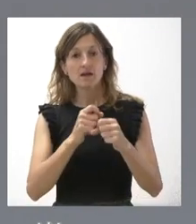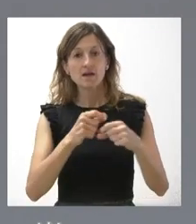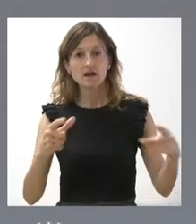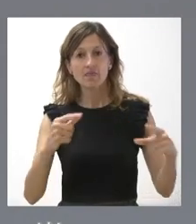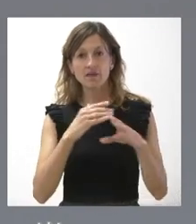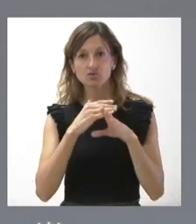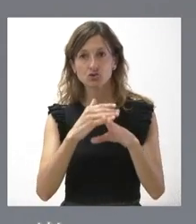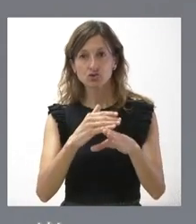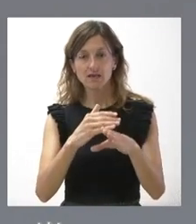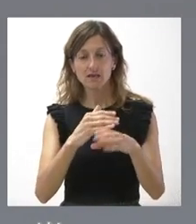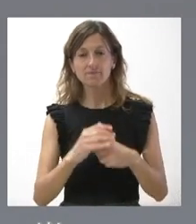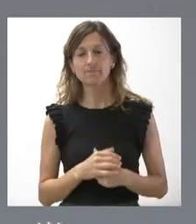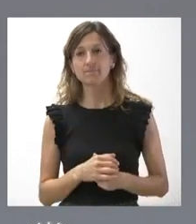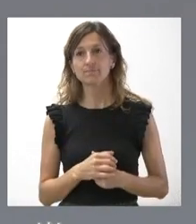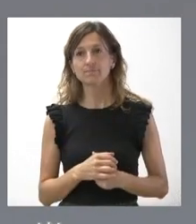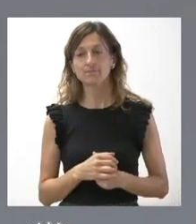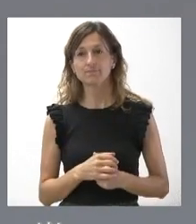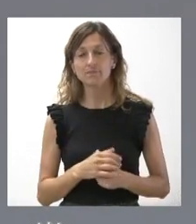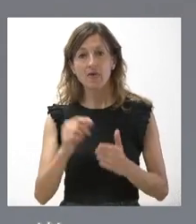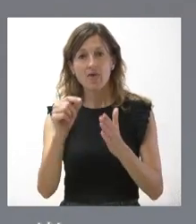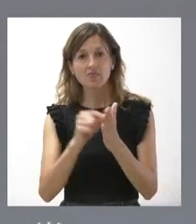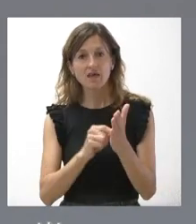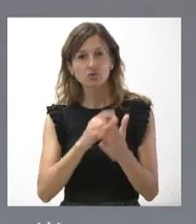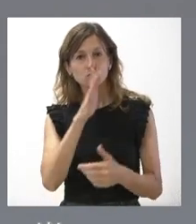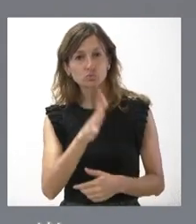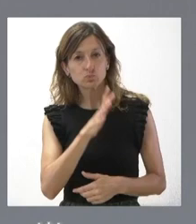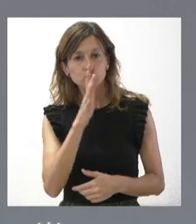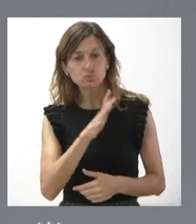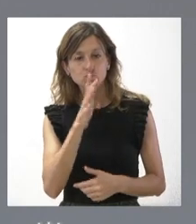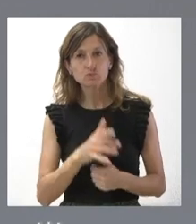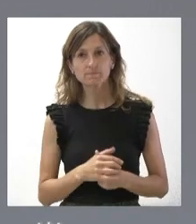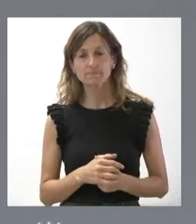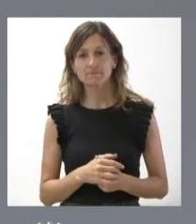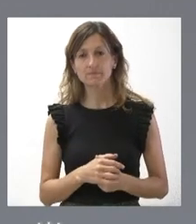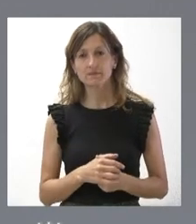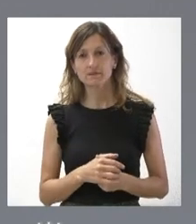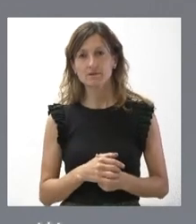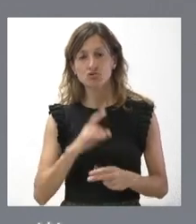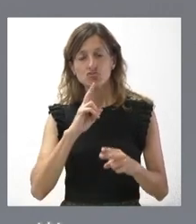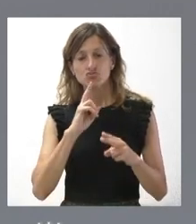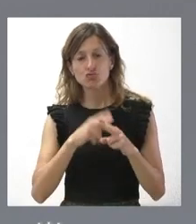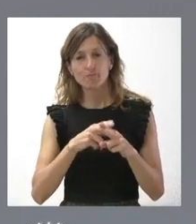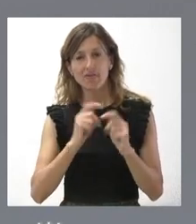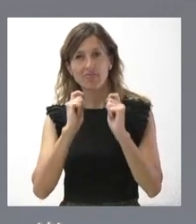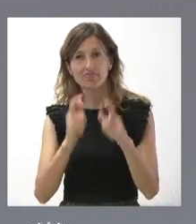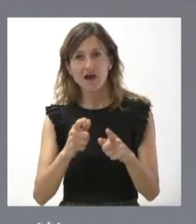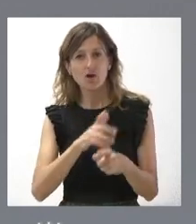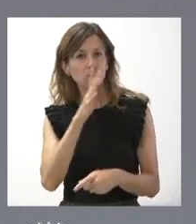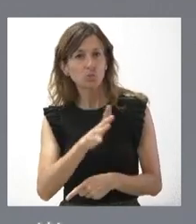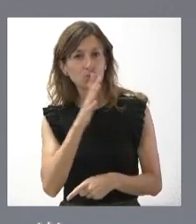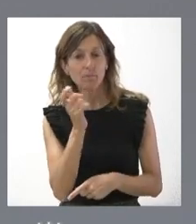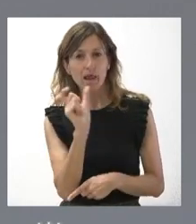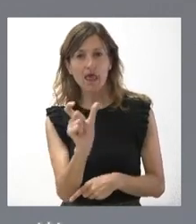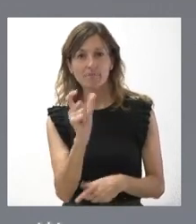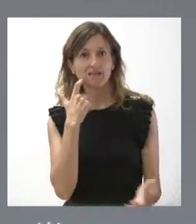sostiene. Y estos datos, incluso espectaculares, si se pueden calificar así, a mí saben que no me gusta utilizar este